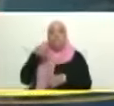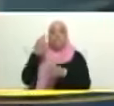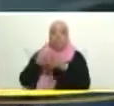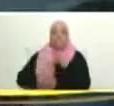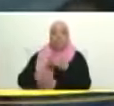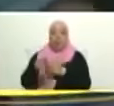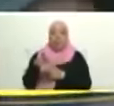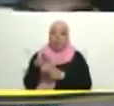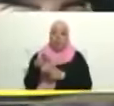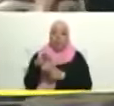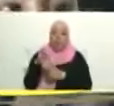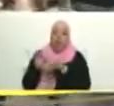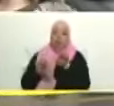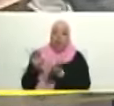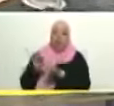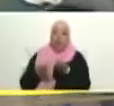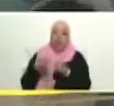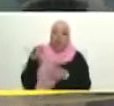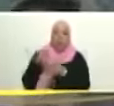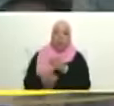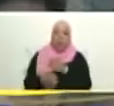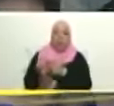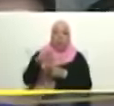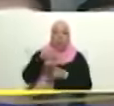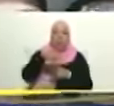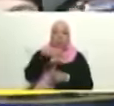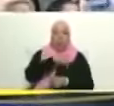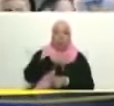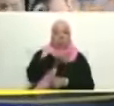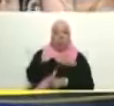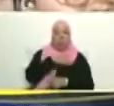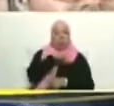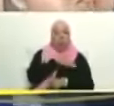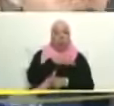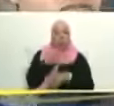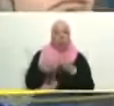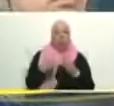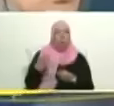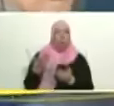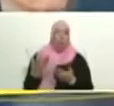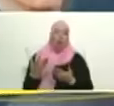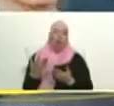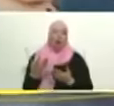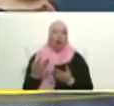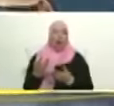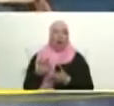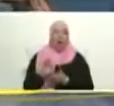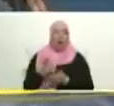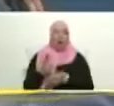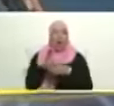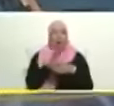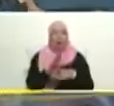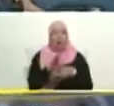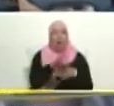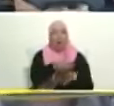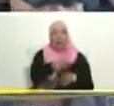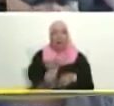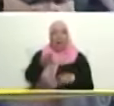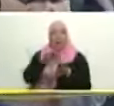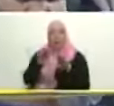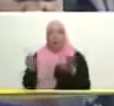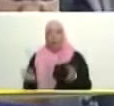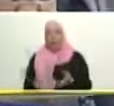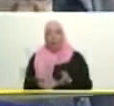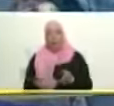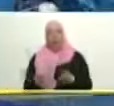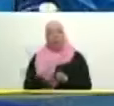Bueno, protección civil, seguir avanzando en proteger a nuestro pueblo y en la solidaridad con el mundo, como ha